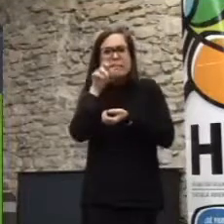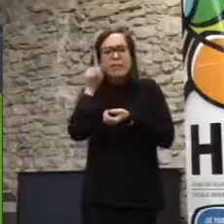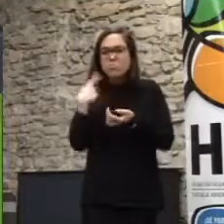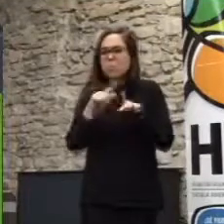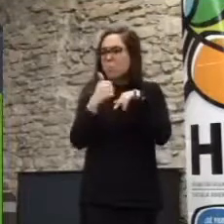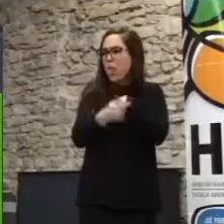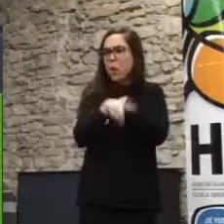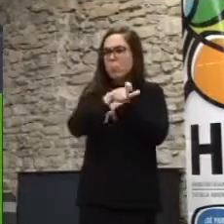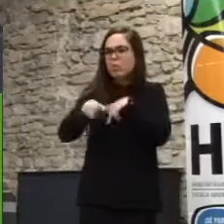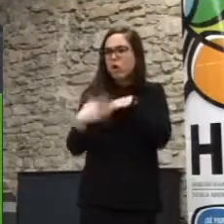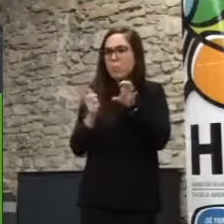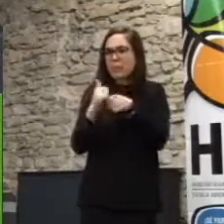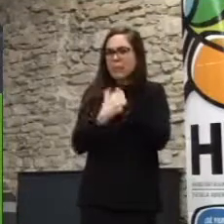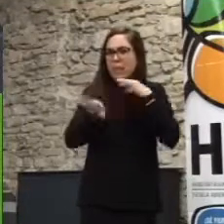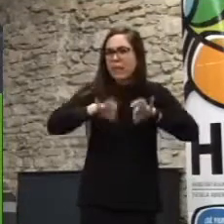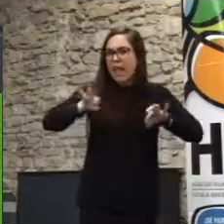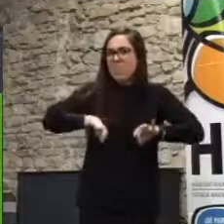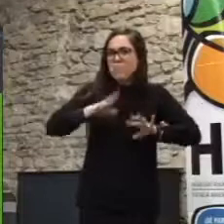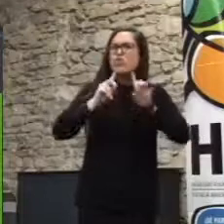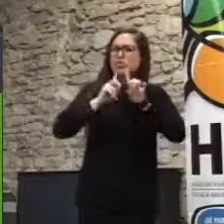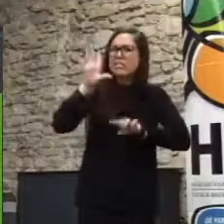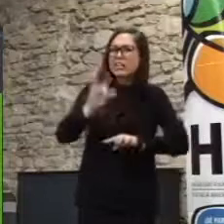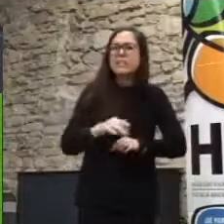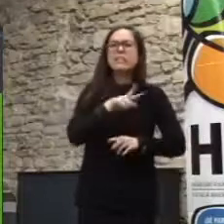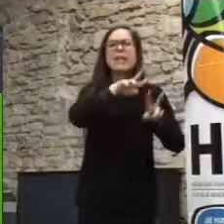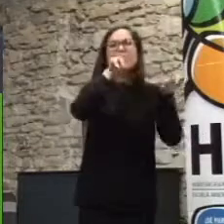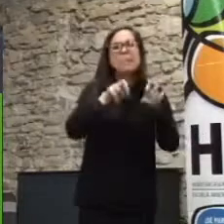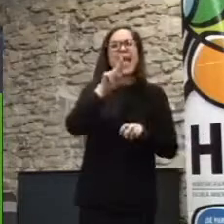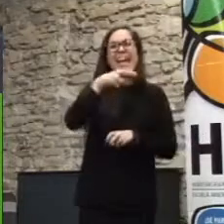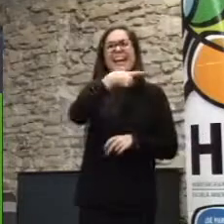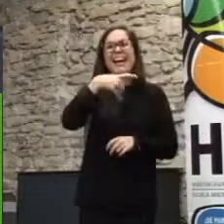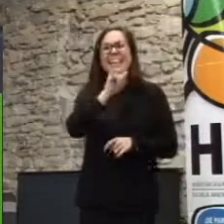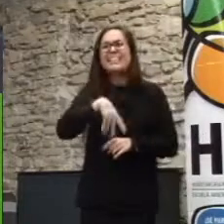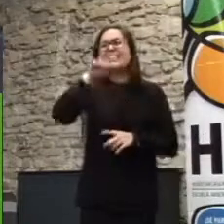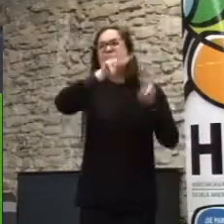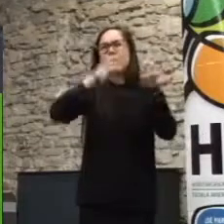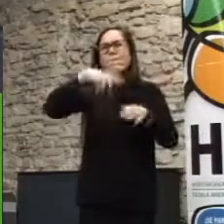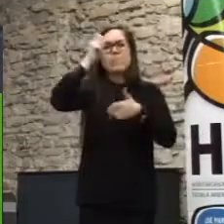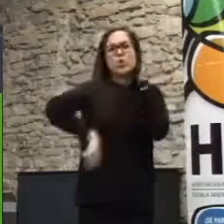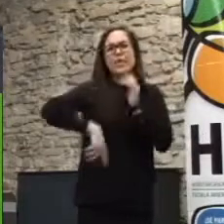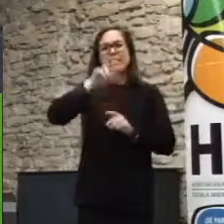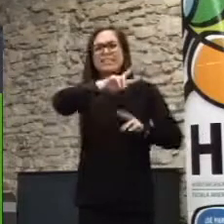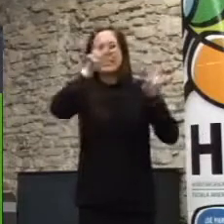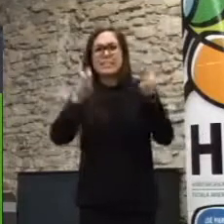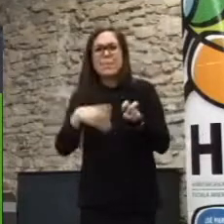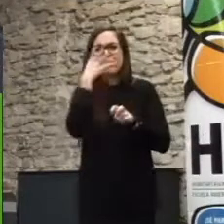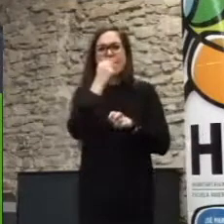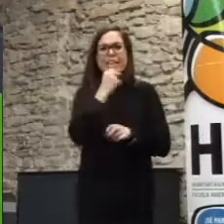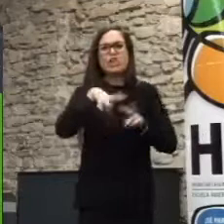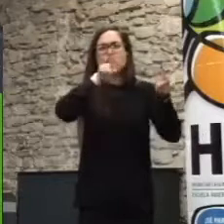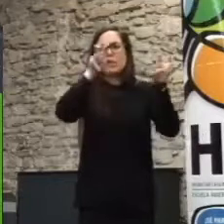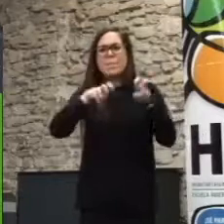no tenía tantas visitas. Temas de RGI, tema de multas, tema de perros, tema de bicicletas. Bueno, esos